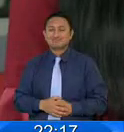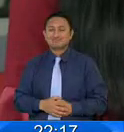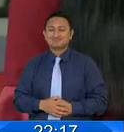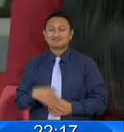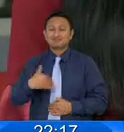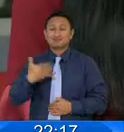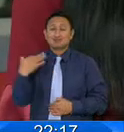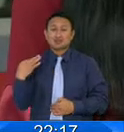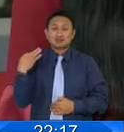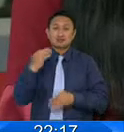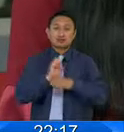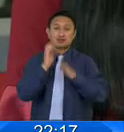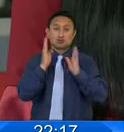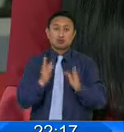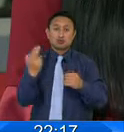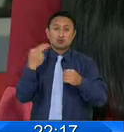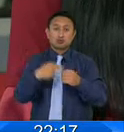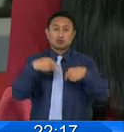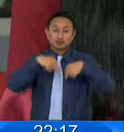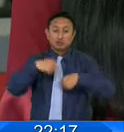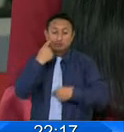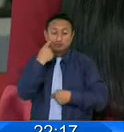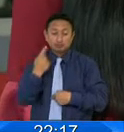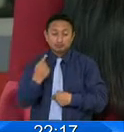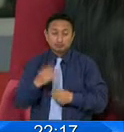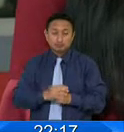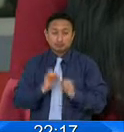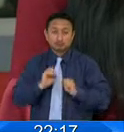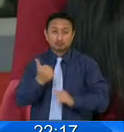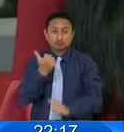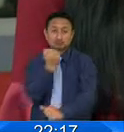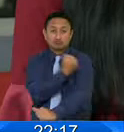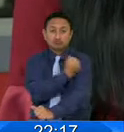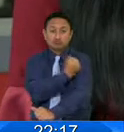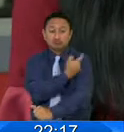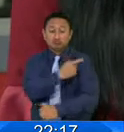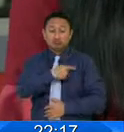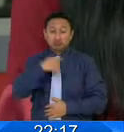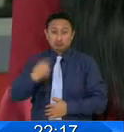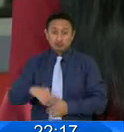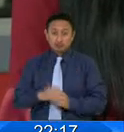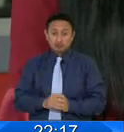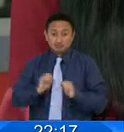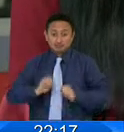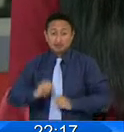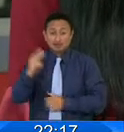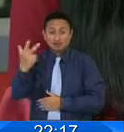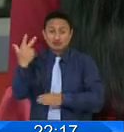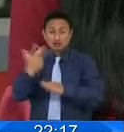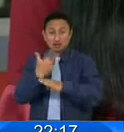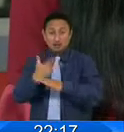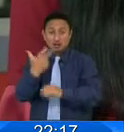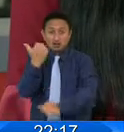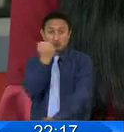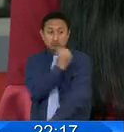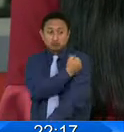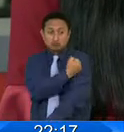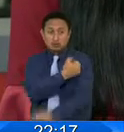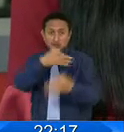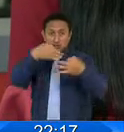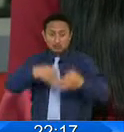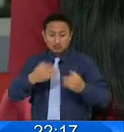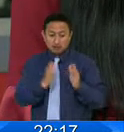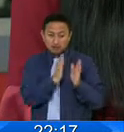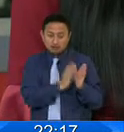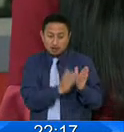Voluntarios ecuatorianos que participan en un ensayo clínico de una vacuna de origen chino recibieron su tercera dosis para cumplir con el